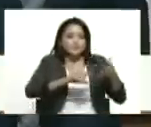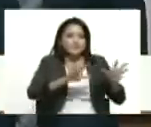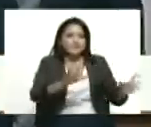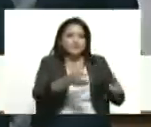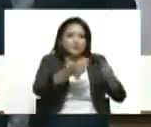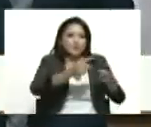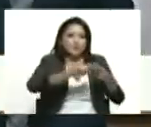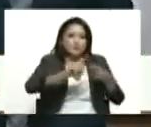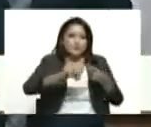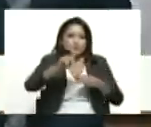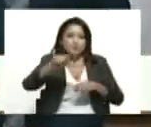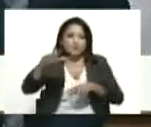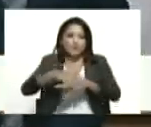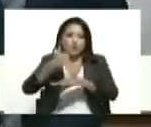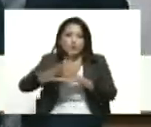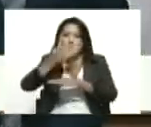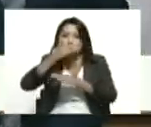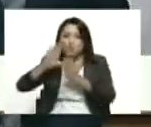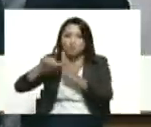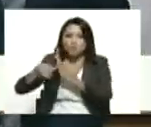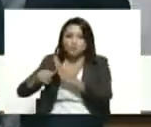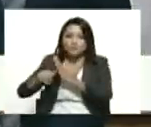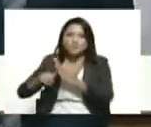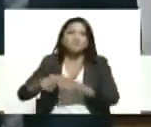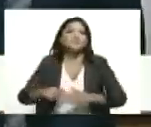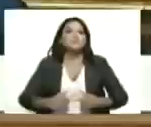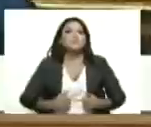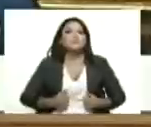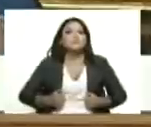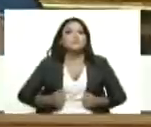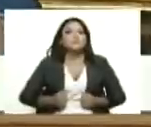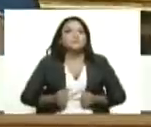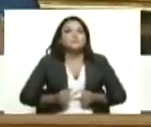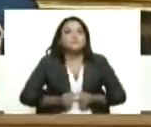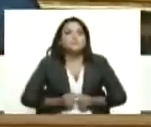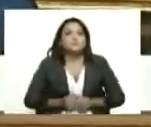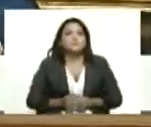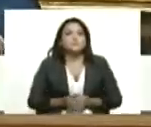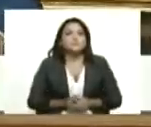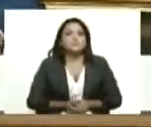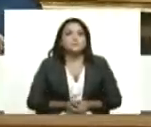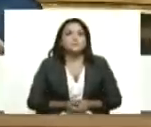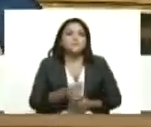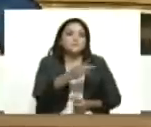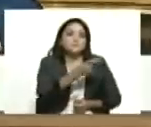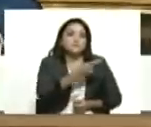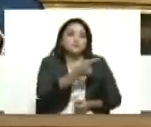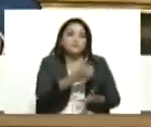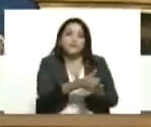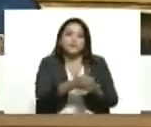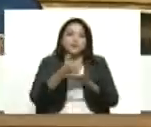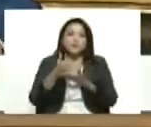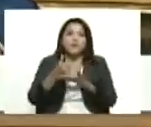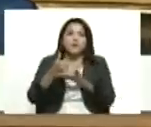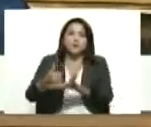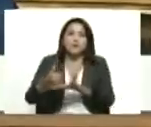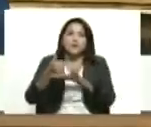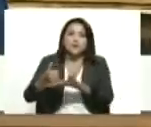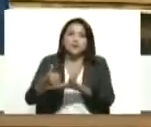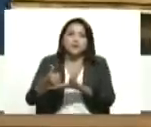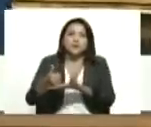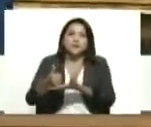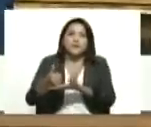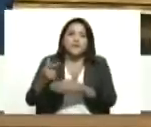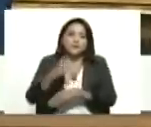Incautados, Decomisados o Confiscados. Han colaborado con la